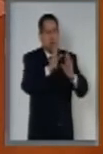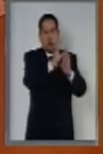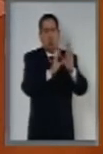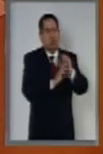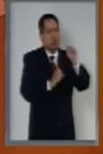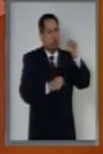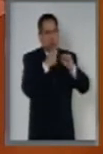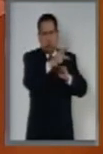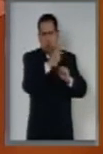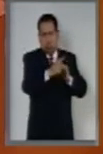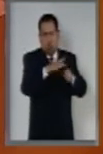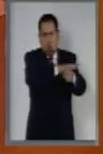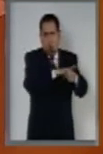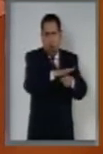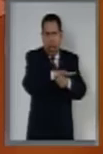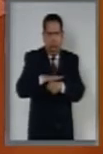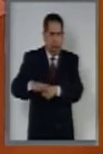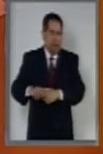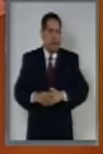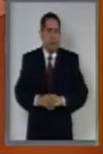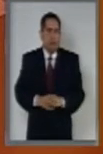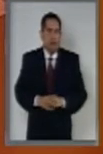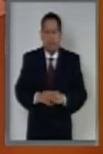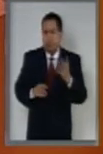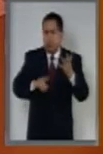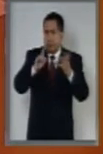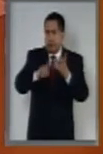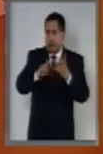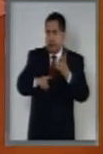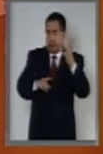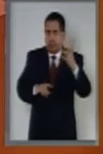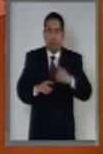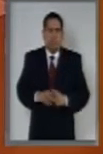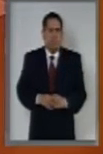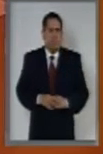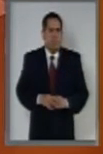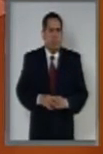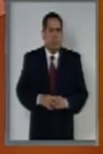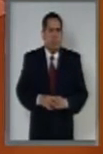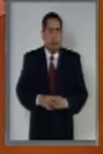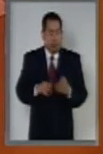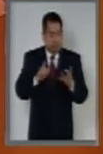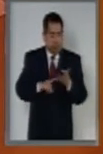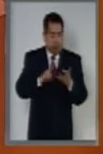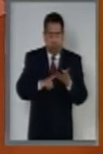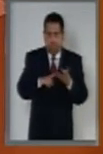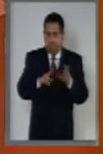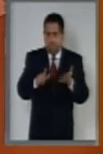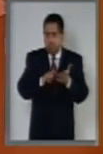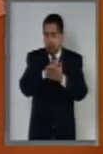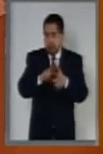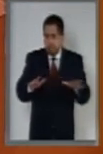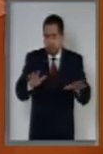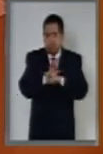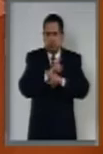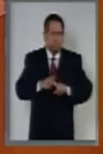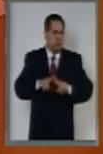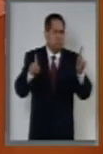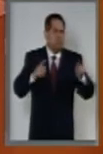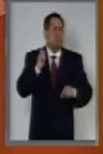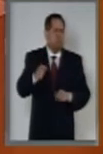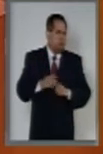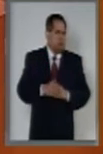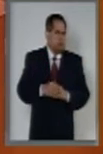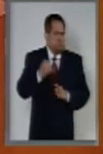constituciones locales. Y en cuarto lugar, esta reforma parte de un